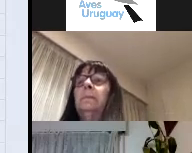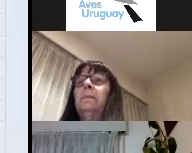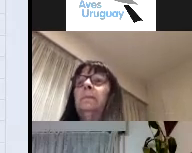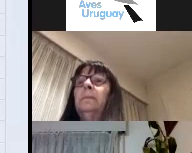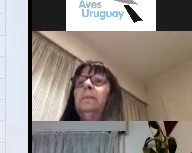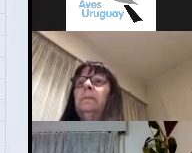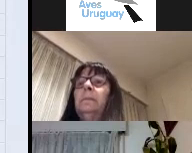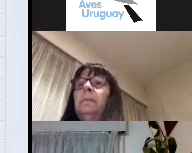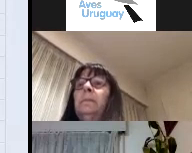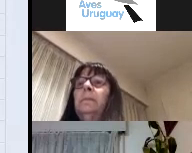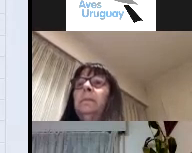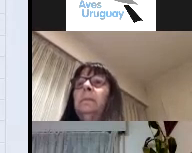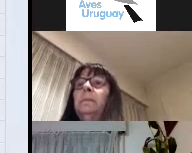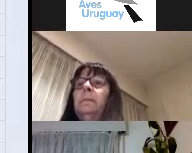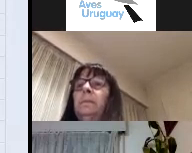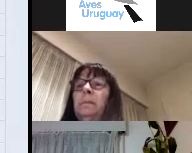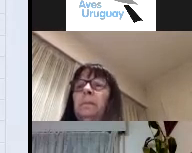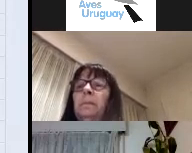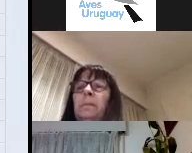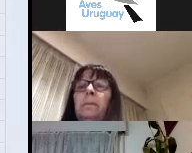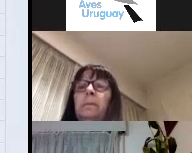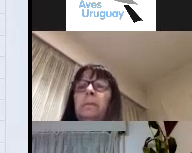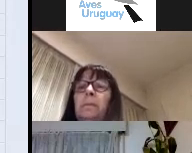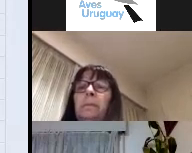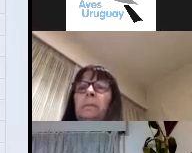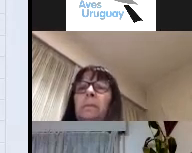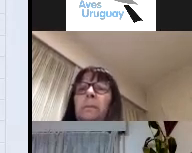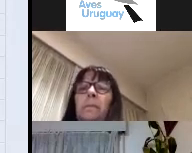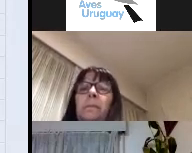Y quedaron registradas, pero van a quedar en la presentación.